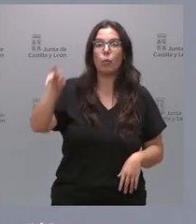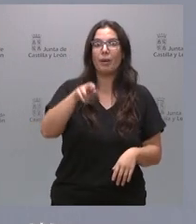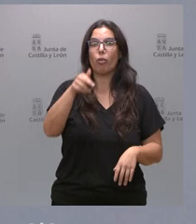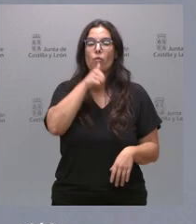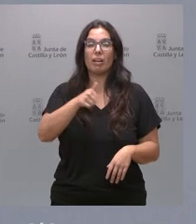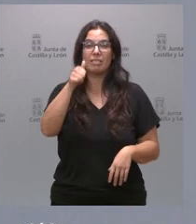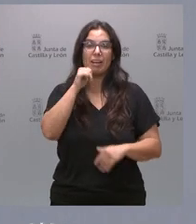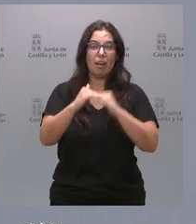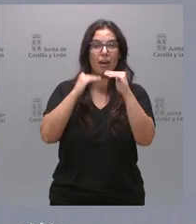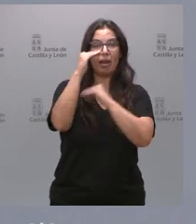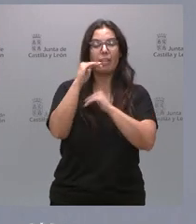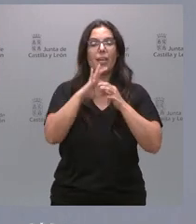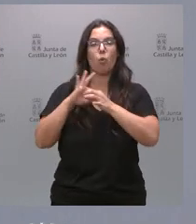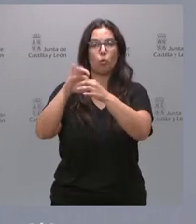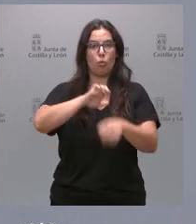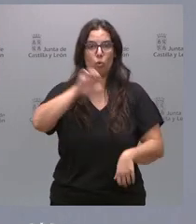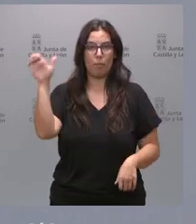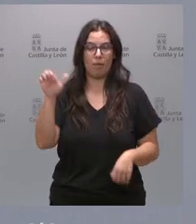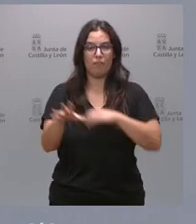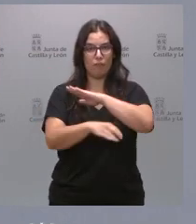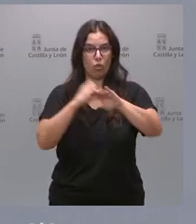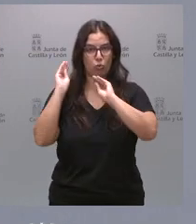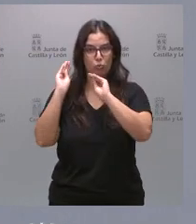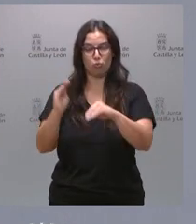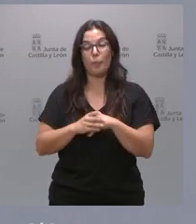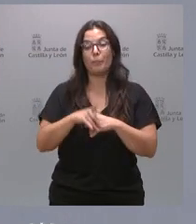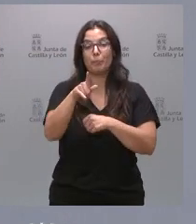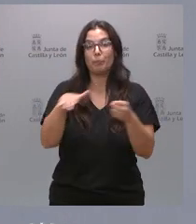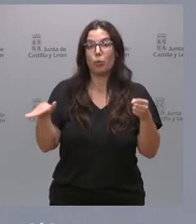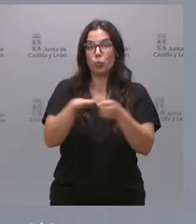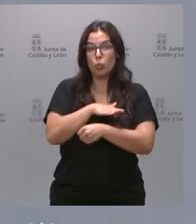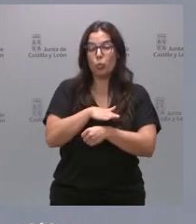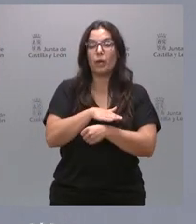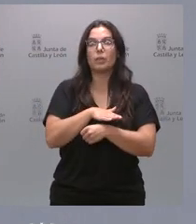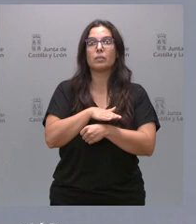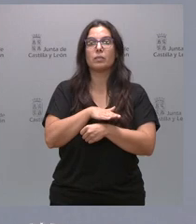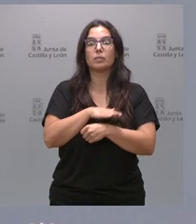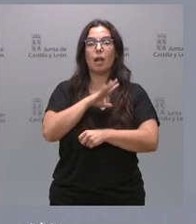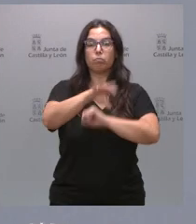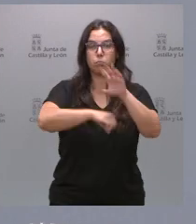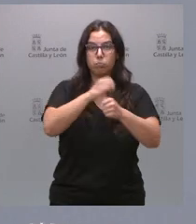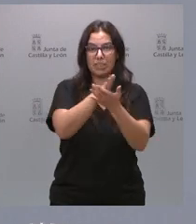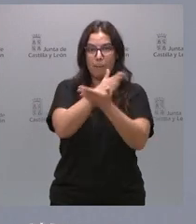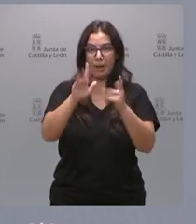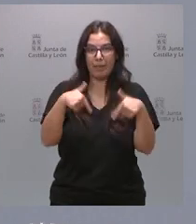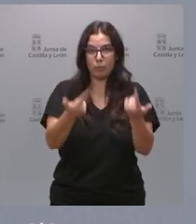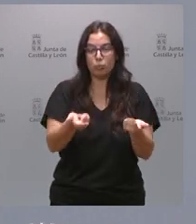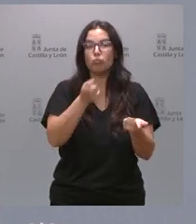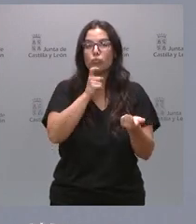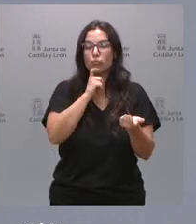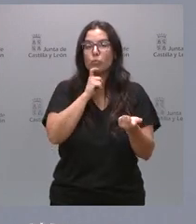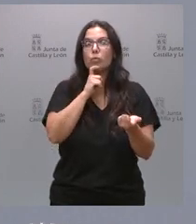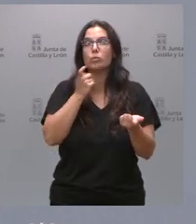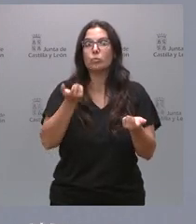de la Unión Europea se financian esas actuaciones de implantación y recogidas separada de bios residuos con